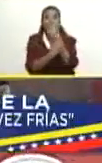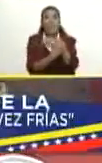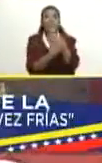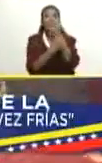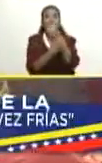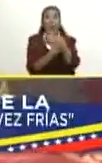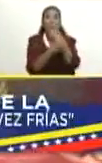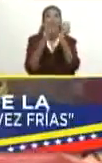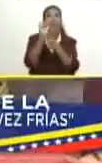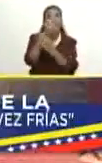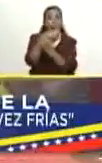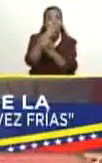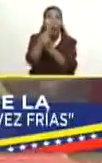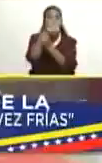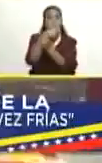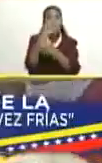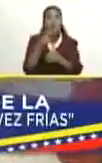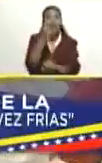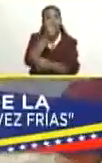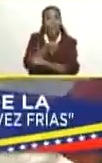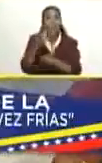Fisioterapia.